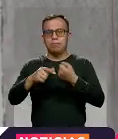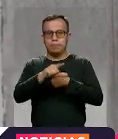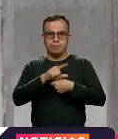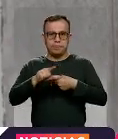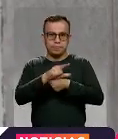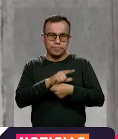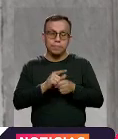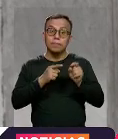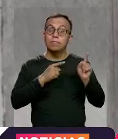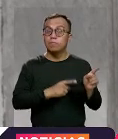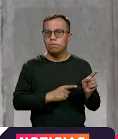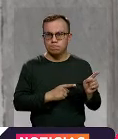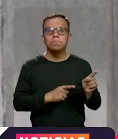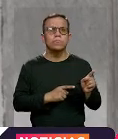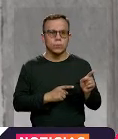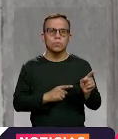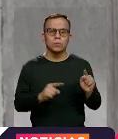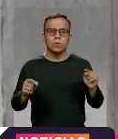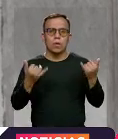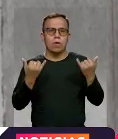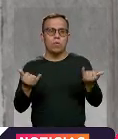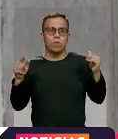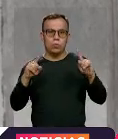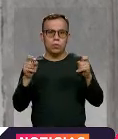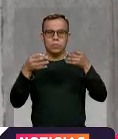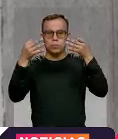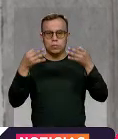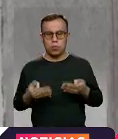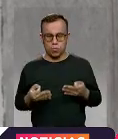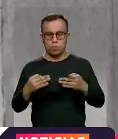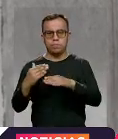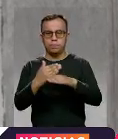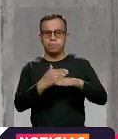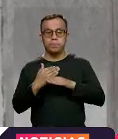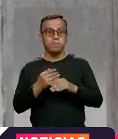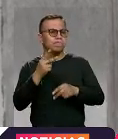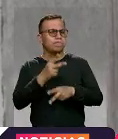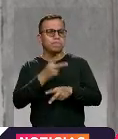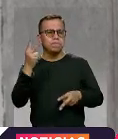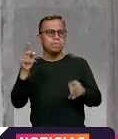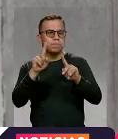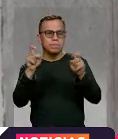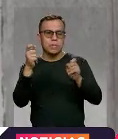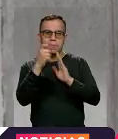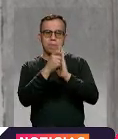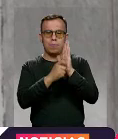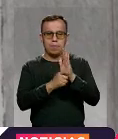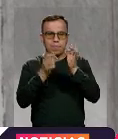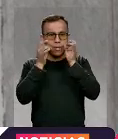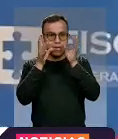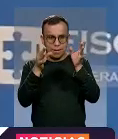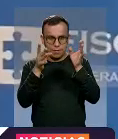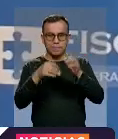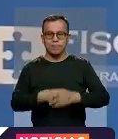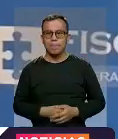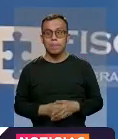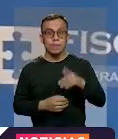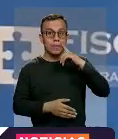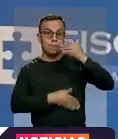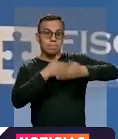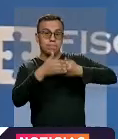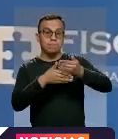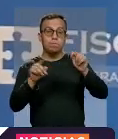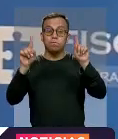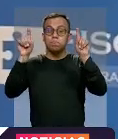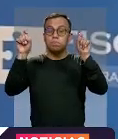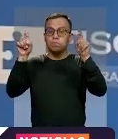localidad, son cobijados con medida de aseguramiento por los delitos de hurto calificado y agravado. Los procesados